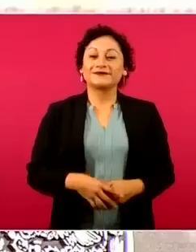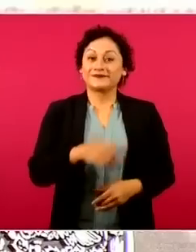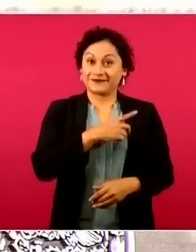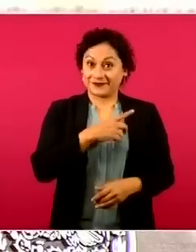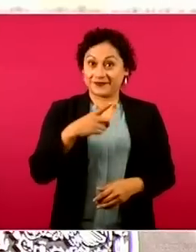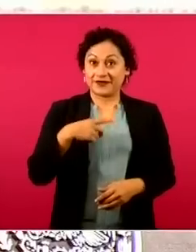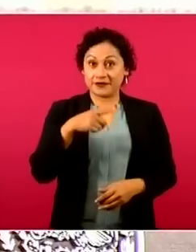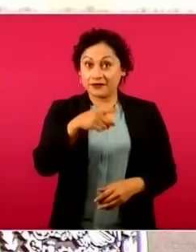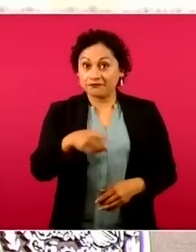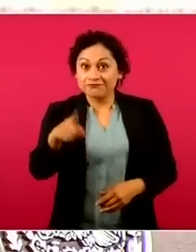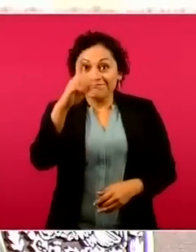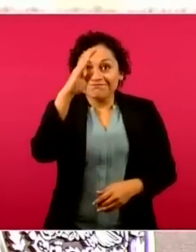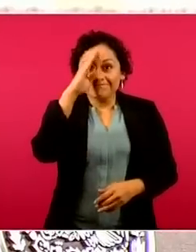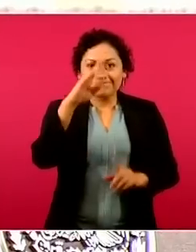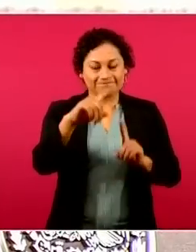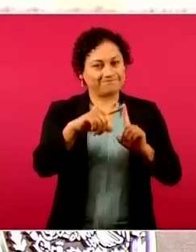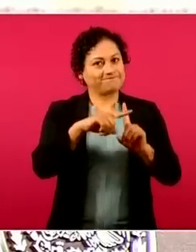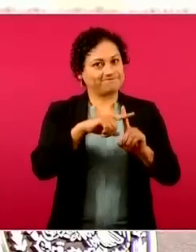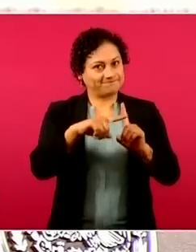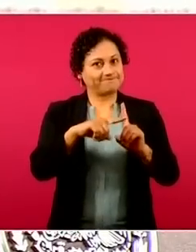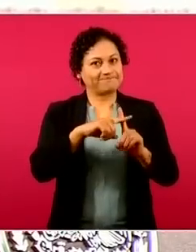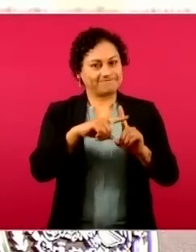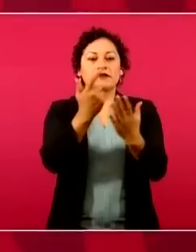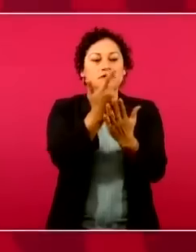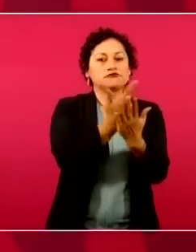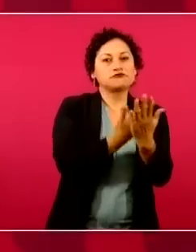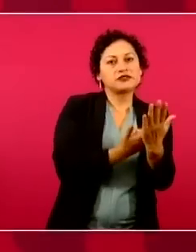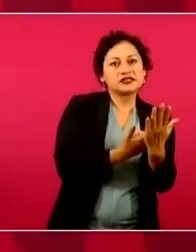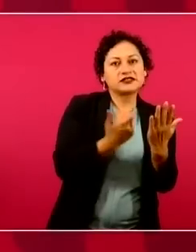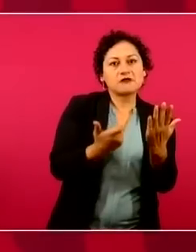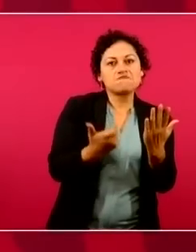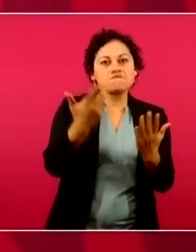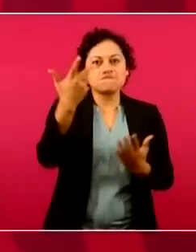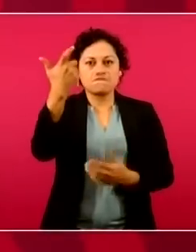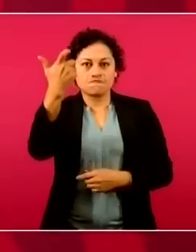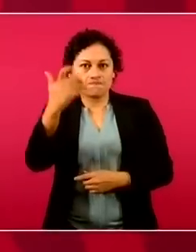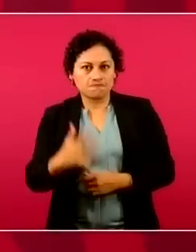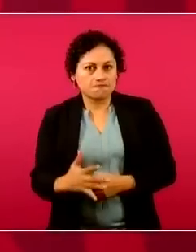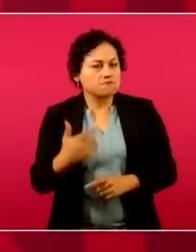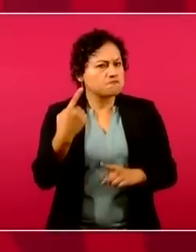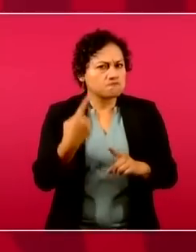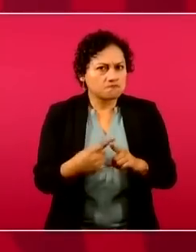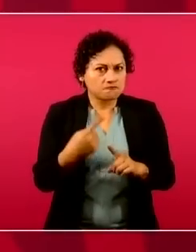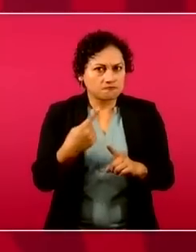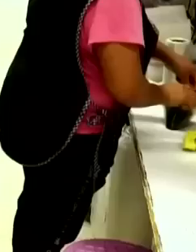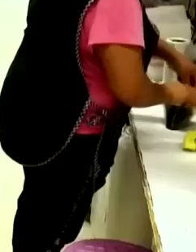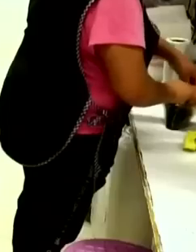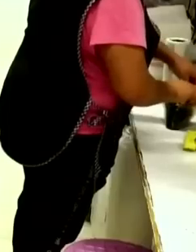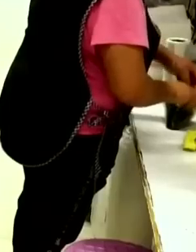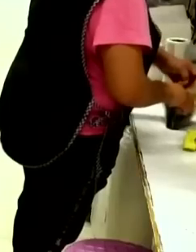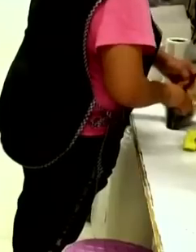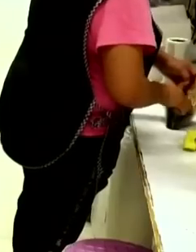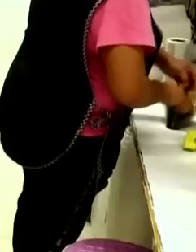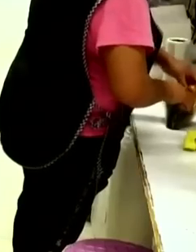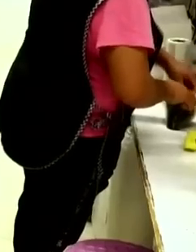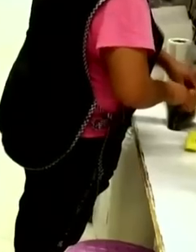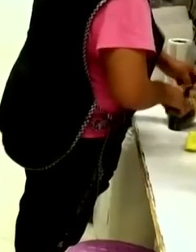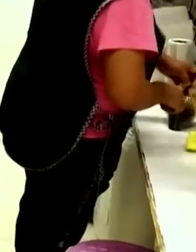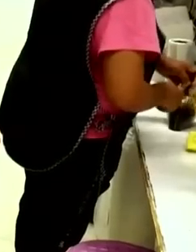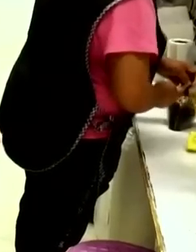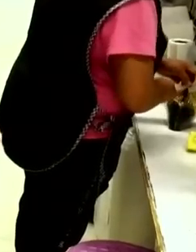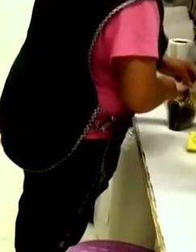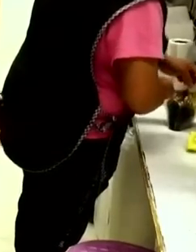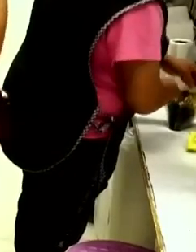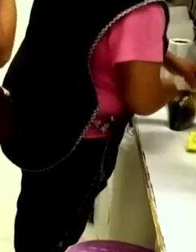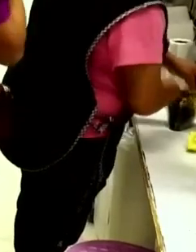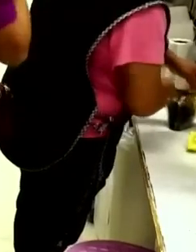pasó de 8.8 a 8.5%. López Obrador consideró que las medidas para bajar el costo de los combustibles han funcionado y lo